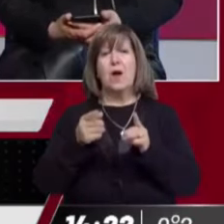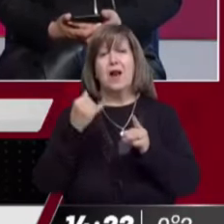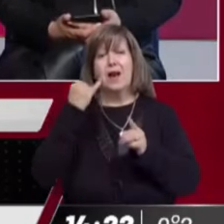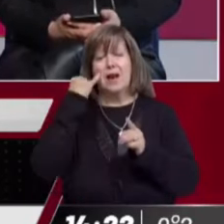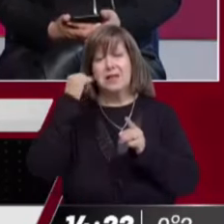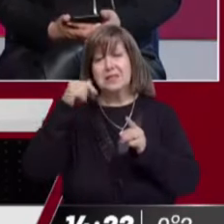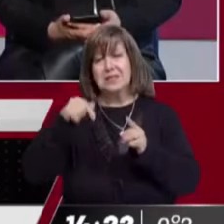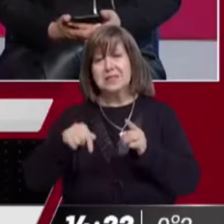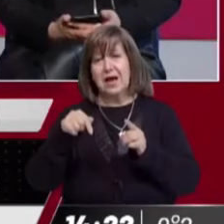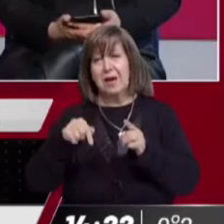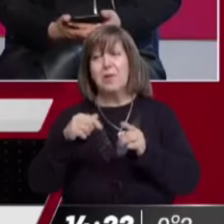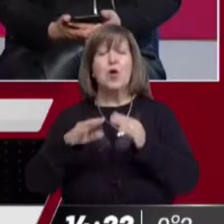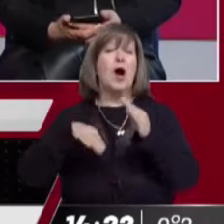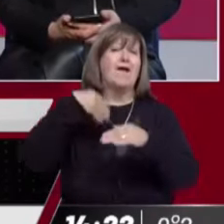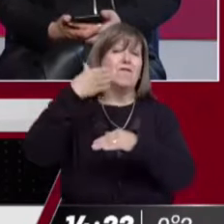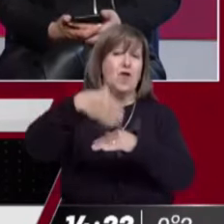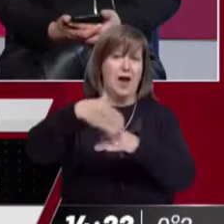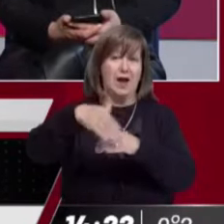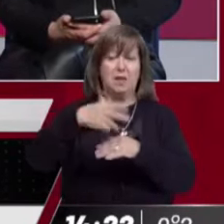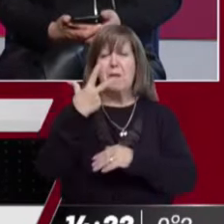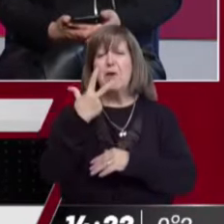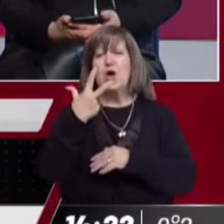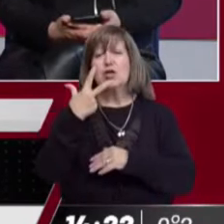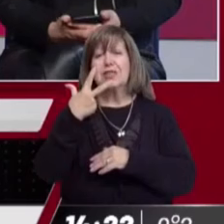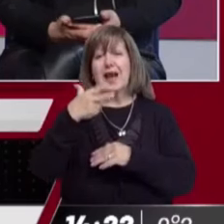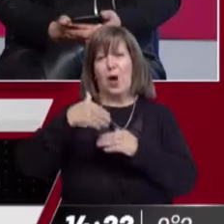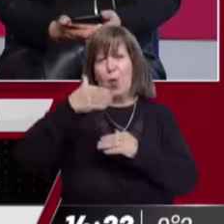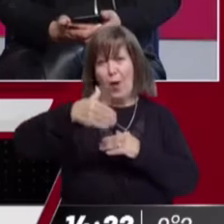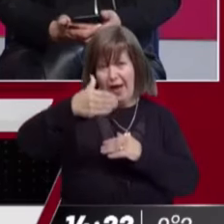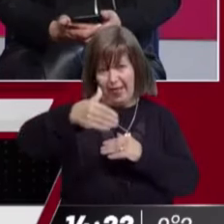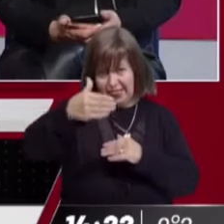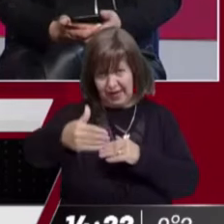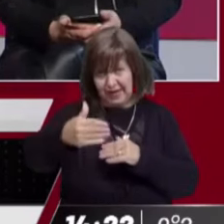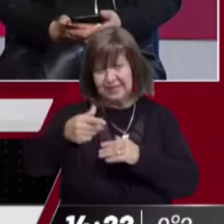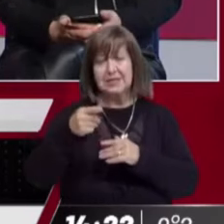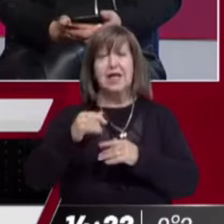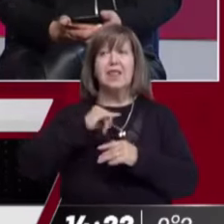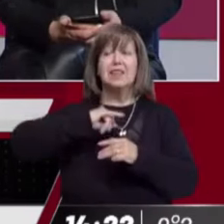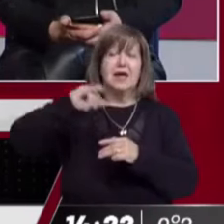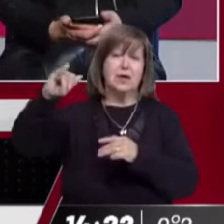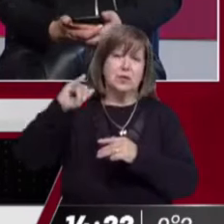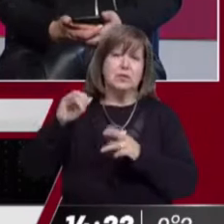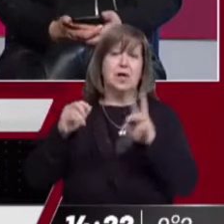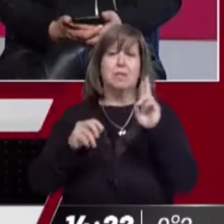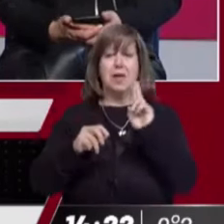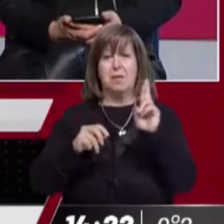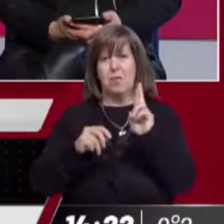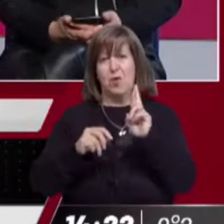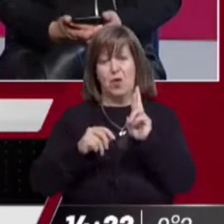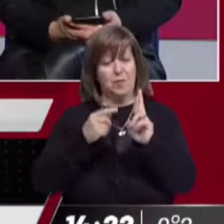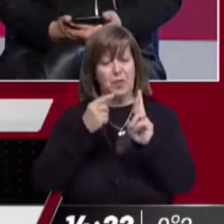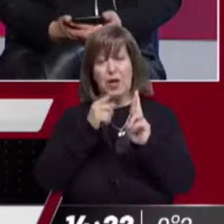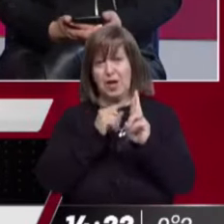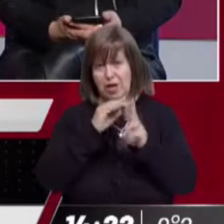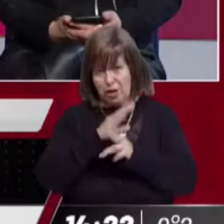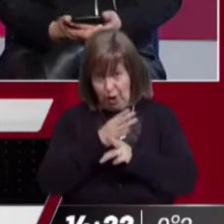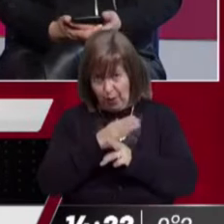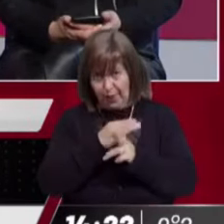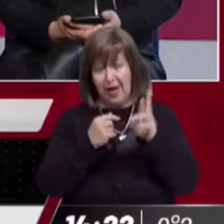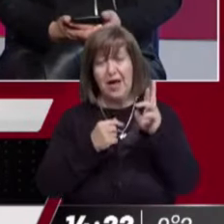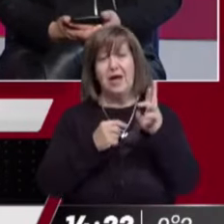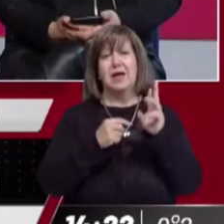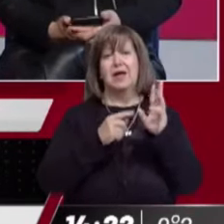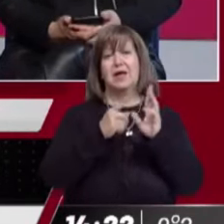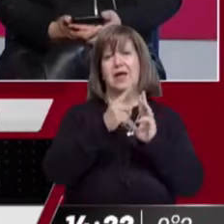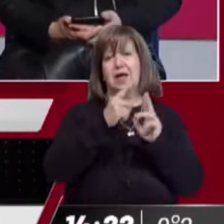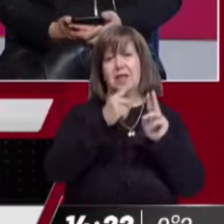boliche, pero todo esto ocurrió a unas 3 cuadras. ¿Quiénes hicieron la denuncia? Bueno, justamente este joven con su novia, denuncia por agresión y